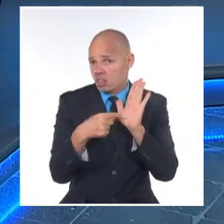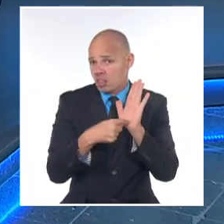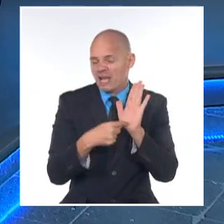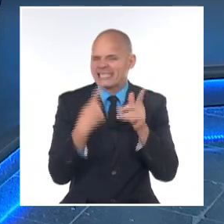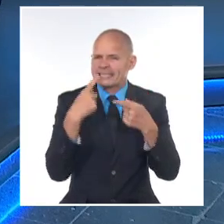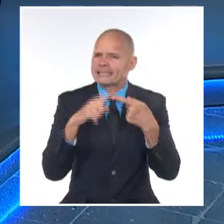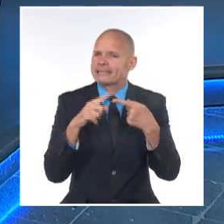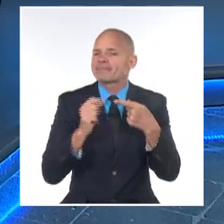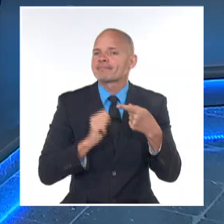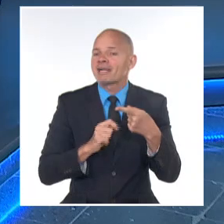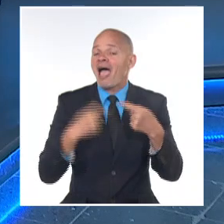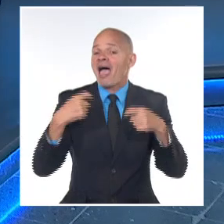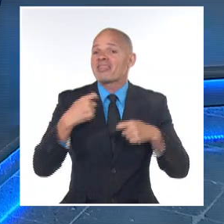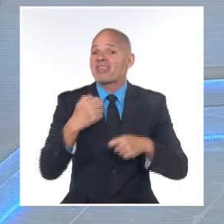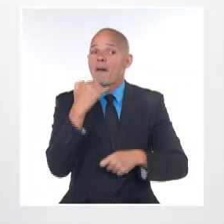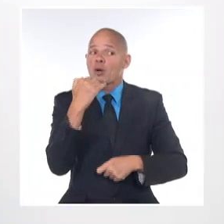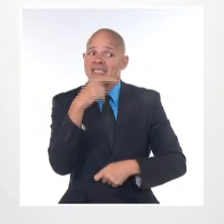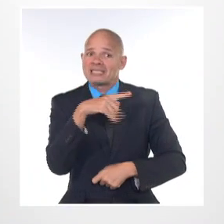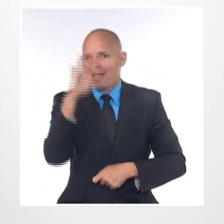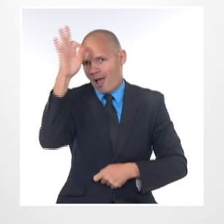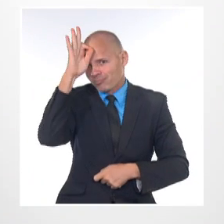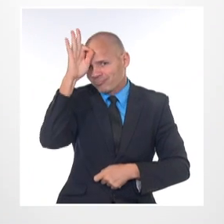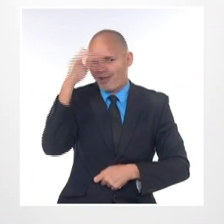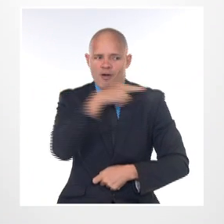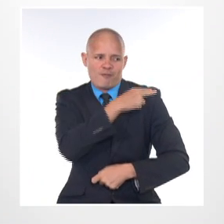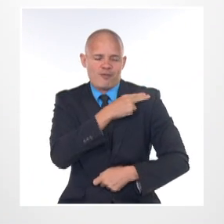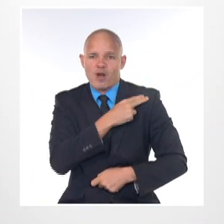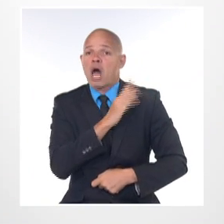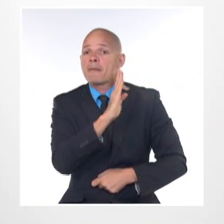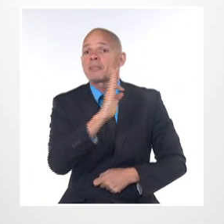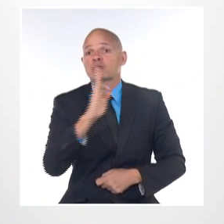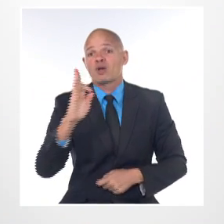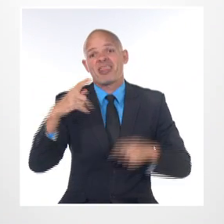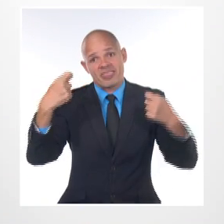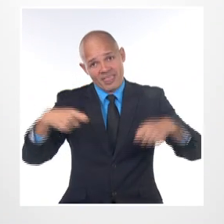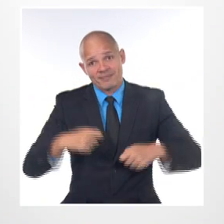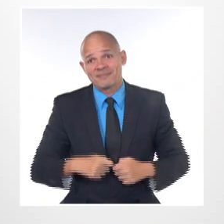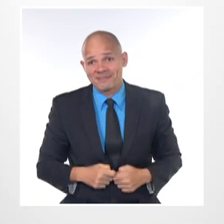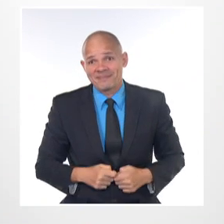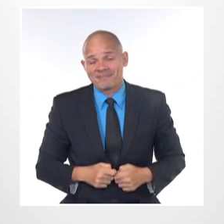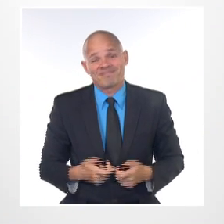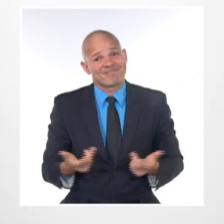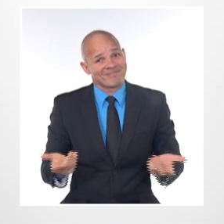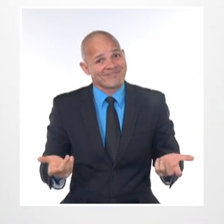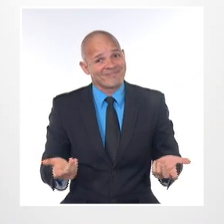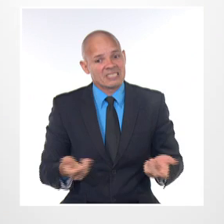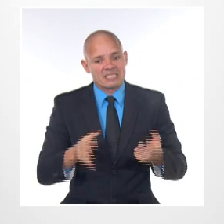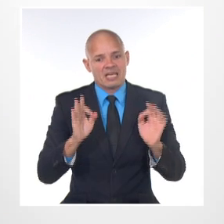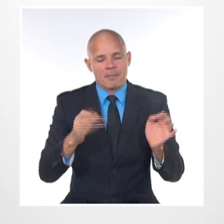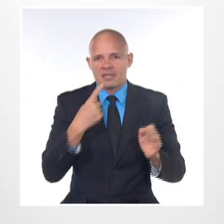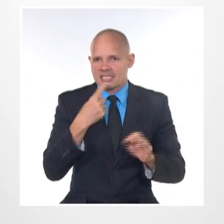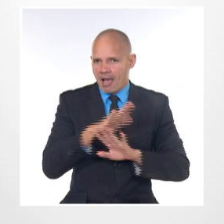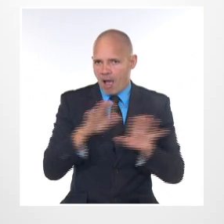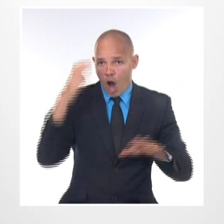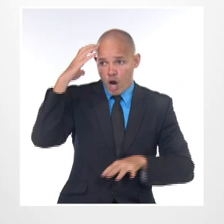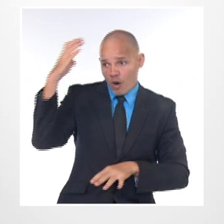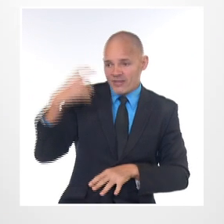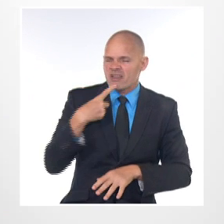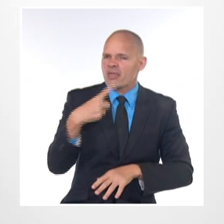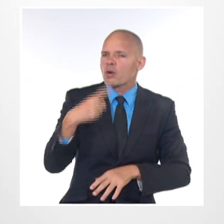el debido respeto a las autoridades y sus agentes. Y por lo tanto, por eso es que dice que de los fines del Estado está lograr ese equilibrio entre